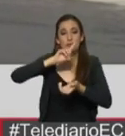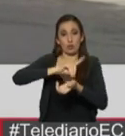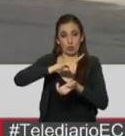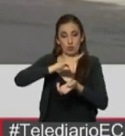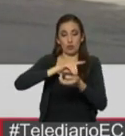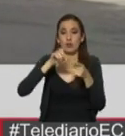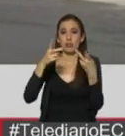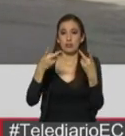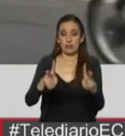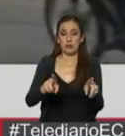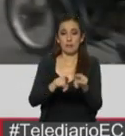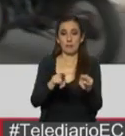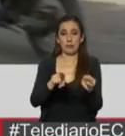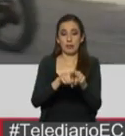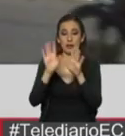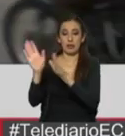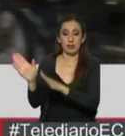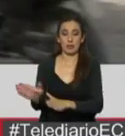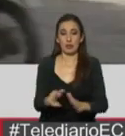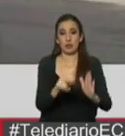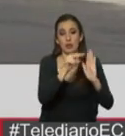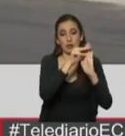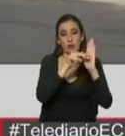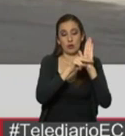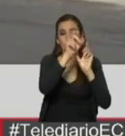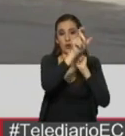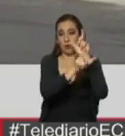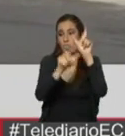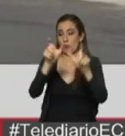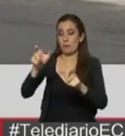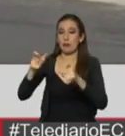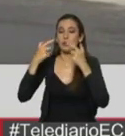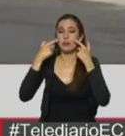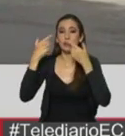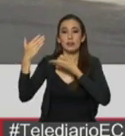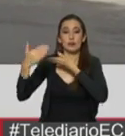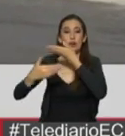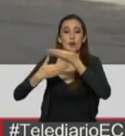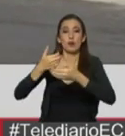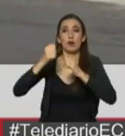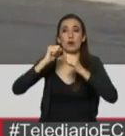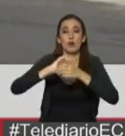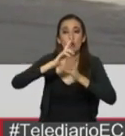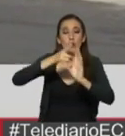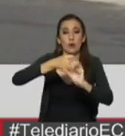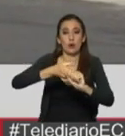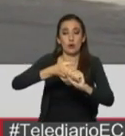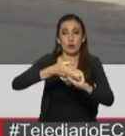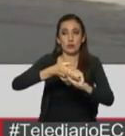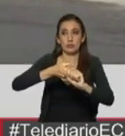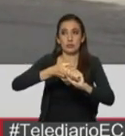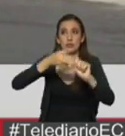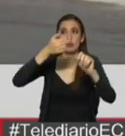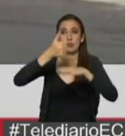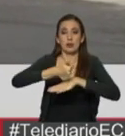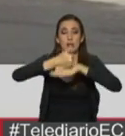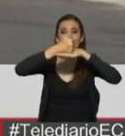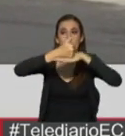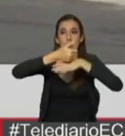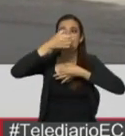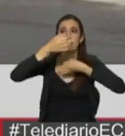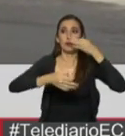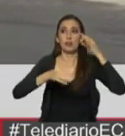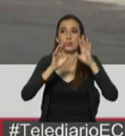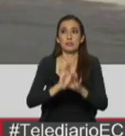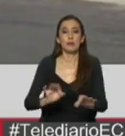encuentra verificando las condiciones de las partes procesales que acudieron a esta diligencia. Es